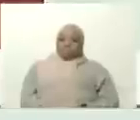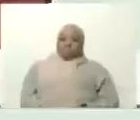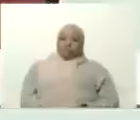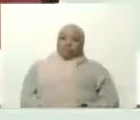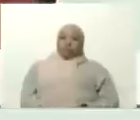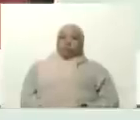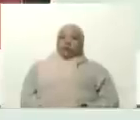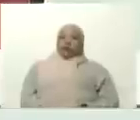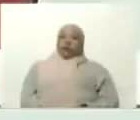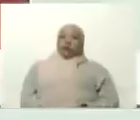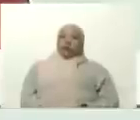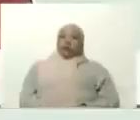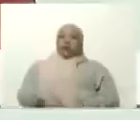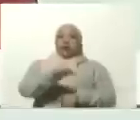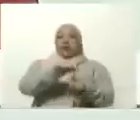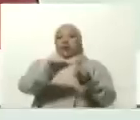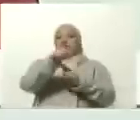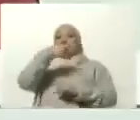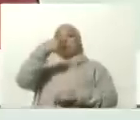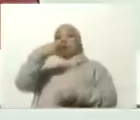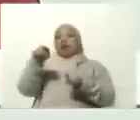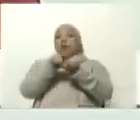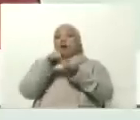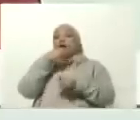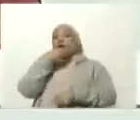Fíjate, el ambiente político se parece al ambiente navideño.